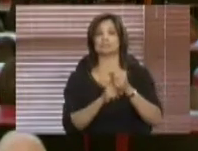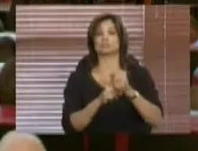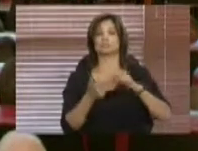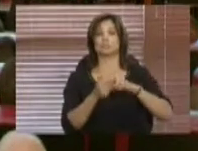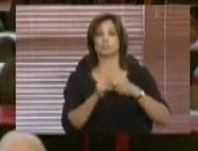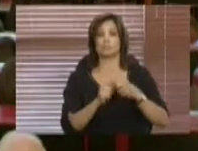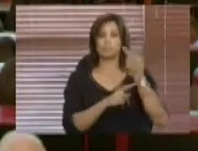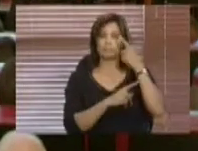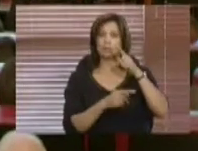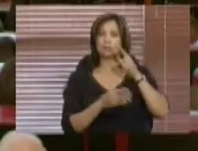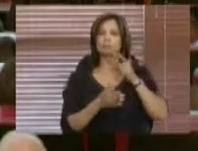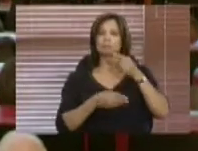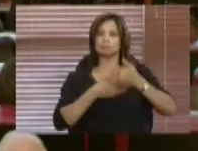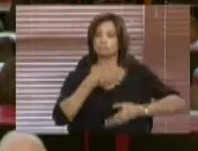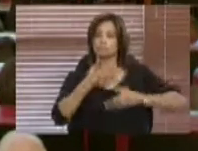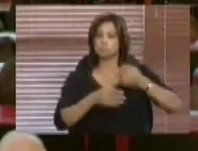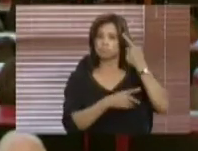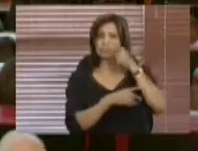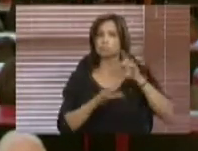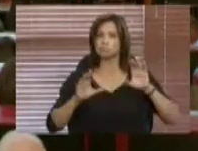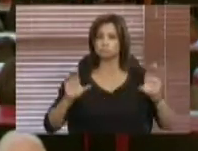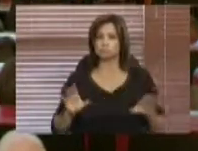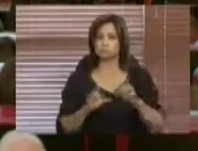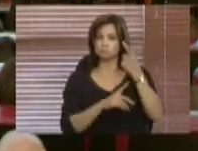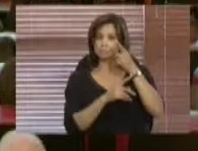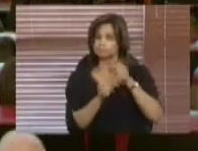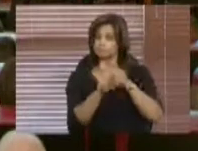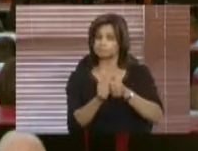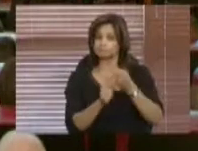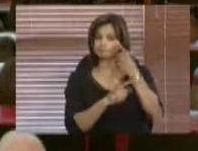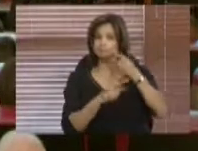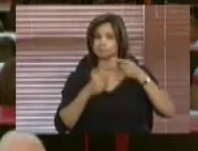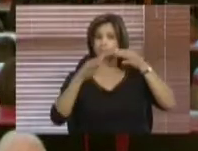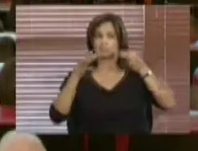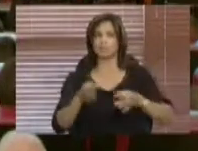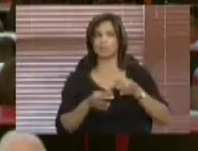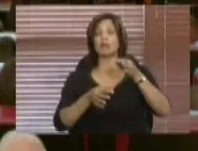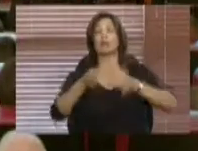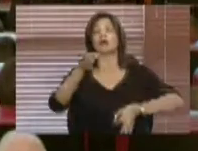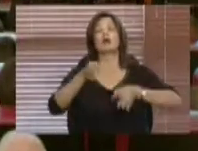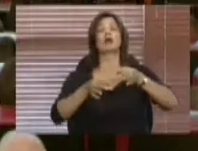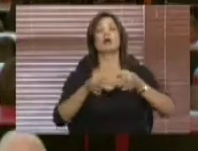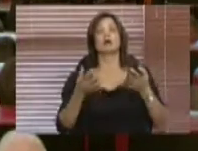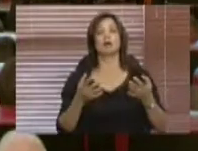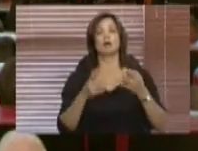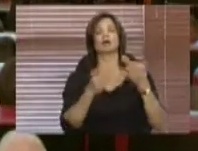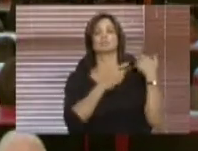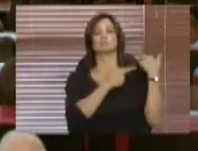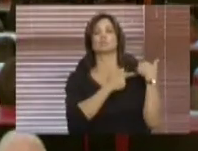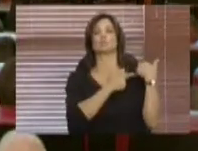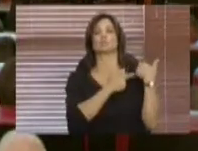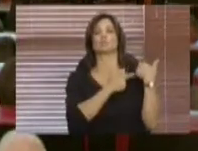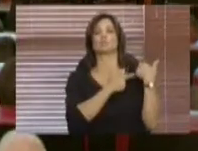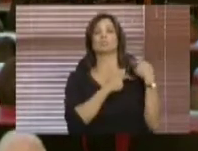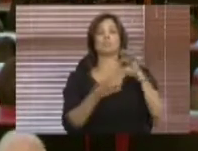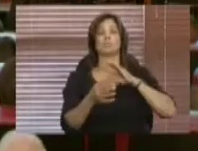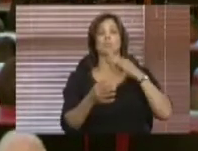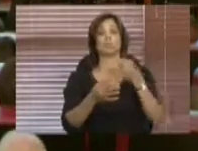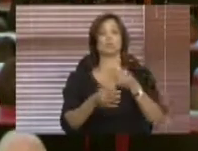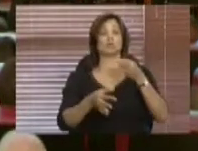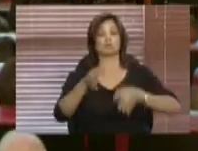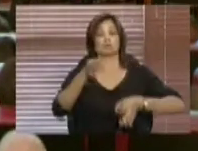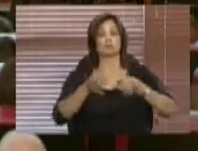situaciones, existen procedimientos de ejecución coercitiva de las decisiones jurisdiccionales a cargo del propio Poder